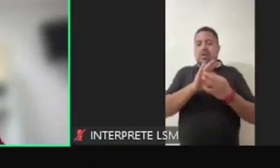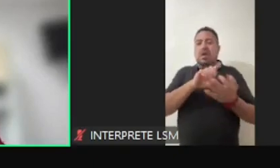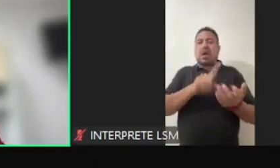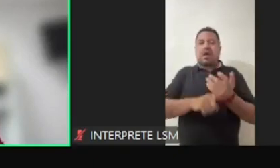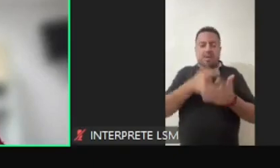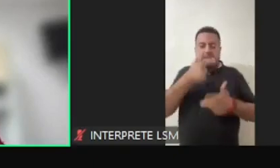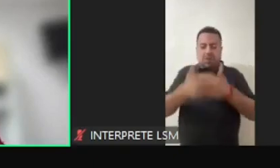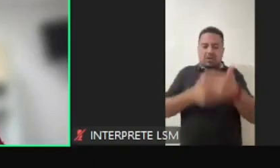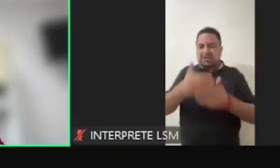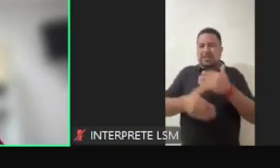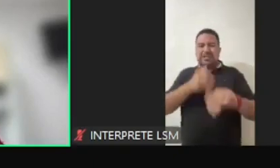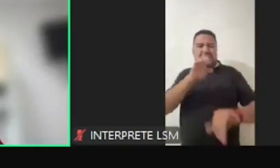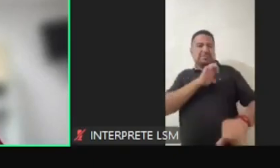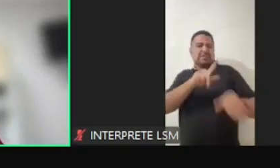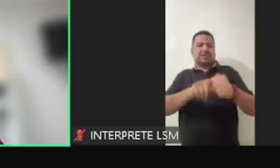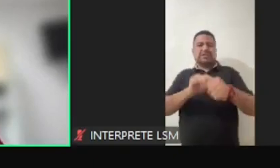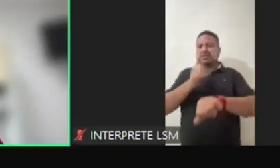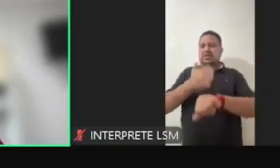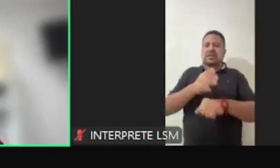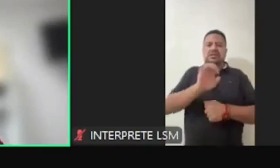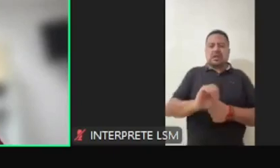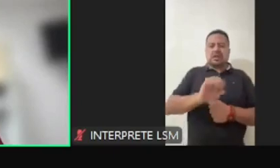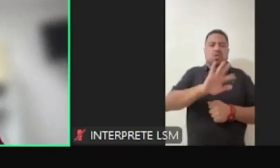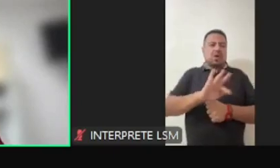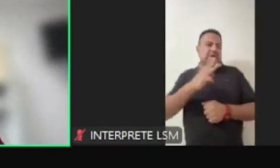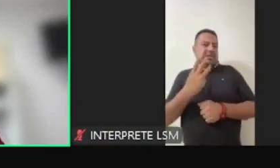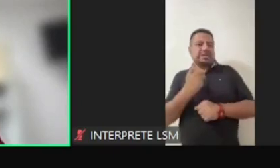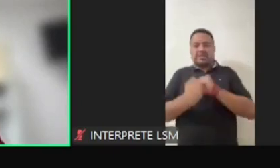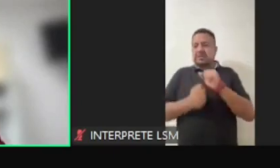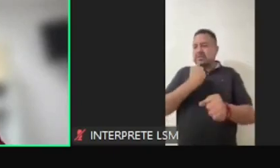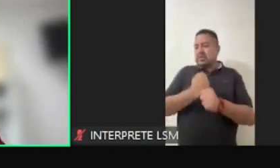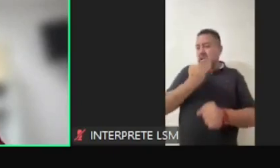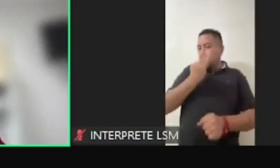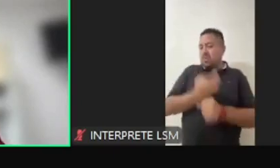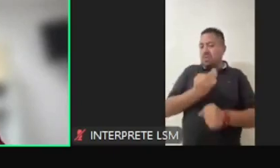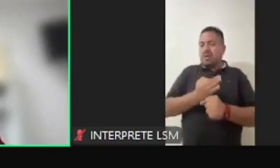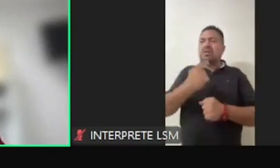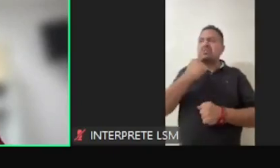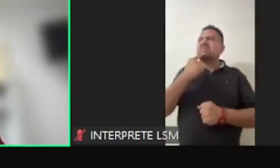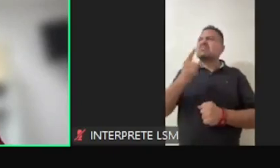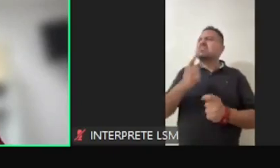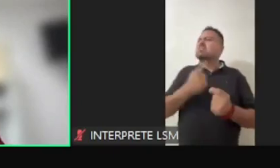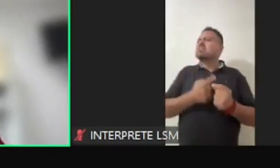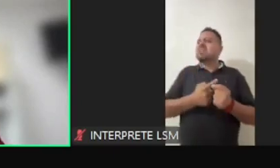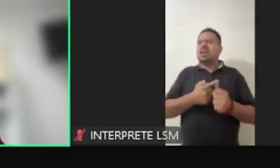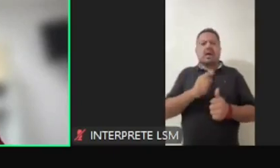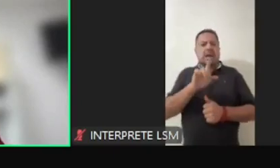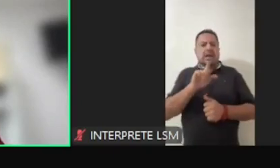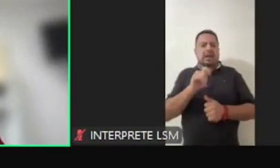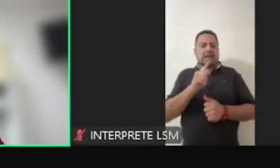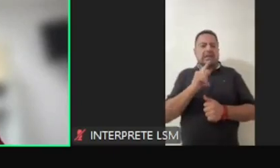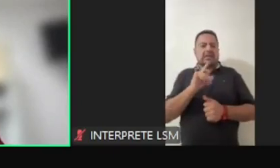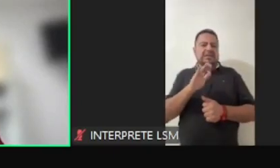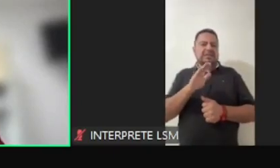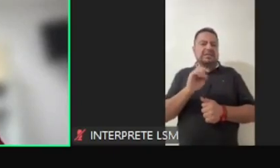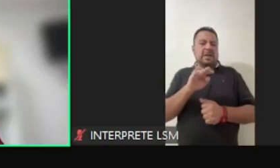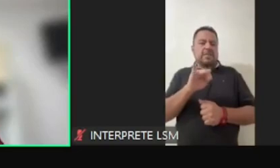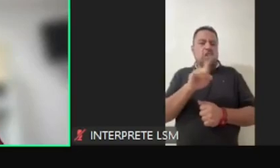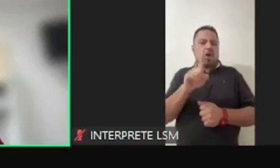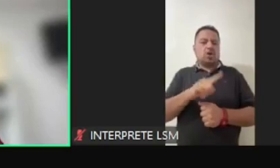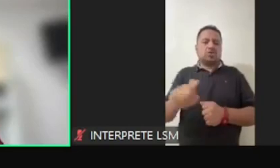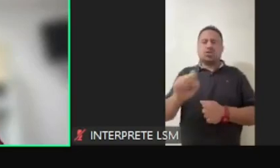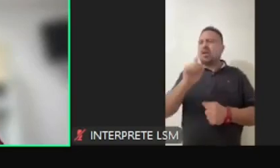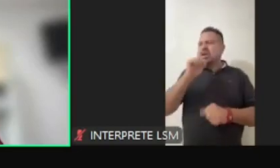procedimiento especial sancionador 043 de este año la denunciante es Leticia mozo Hernández y El